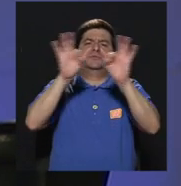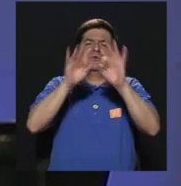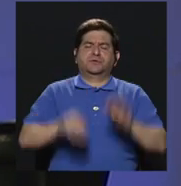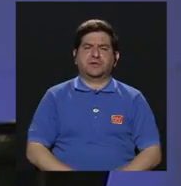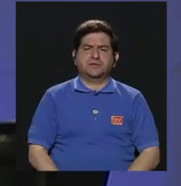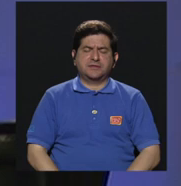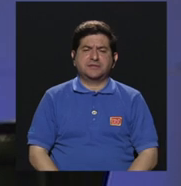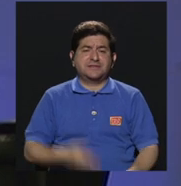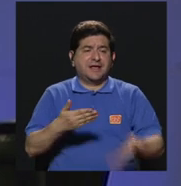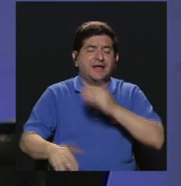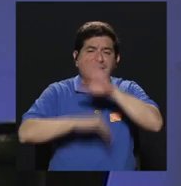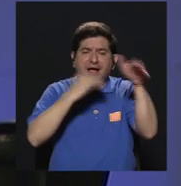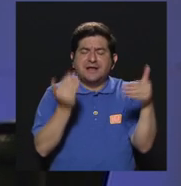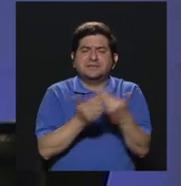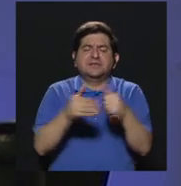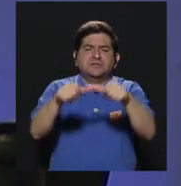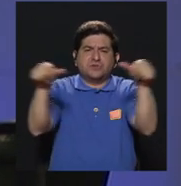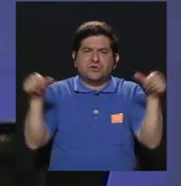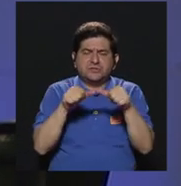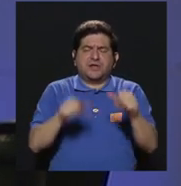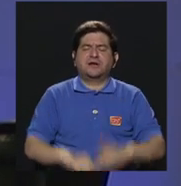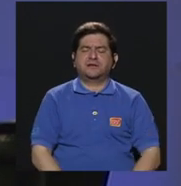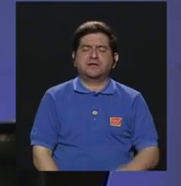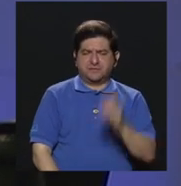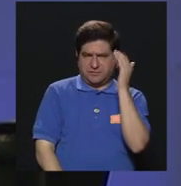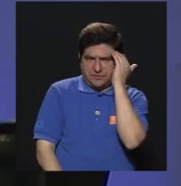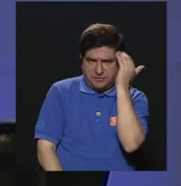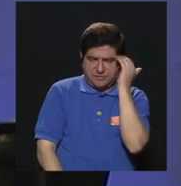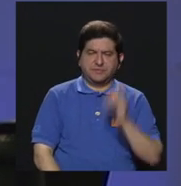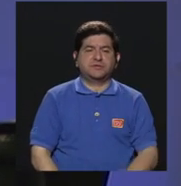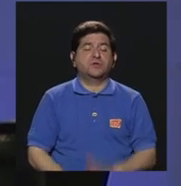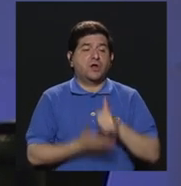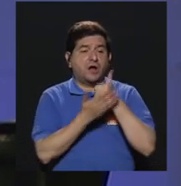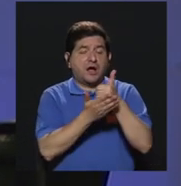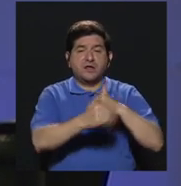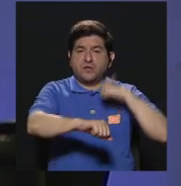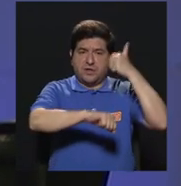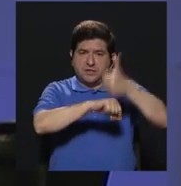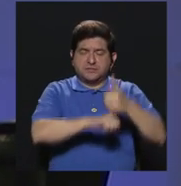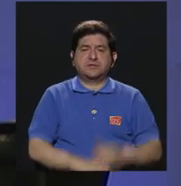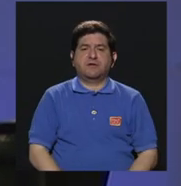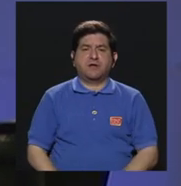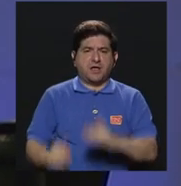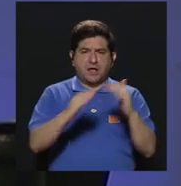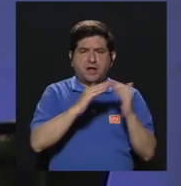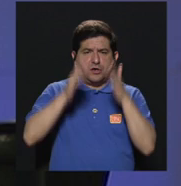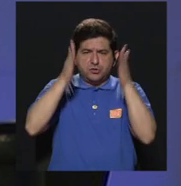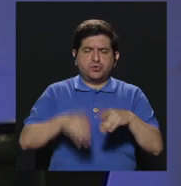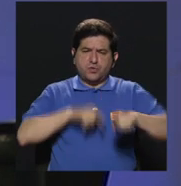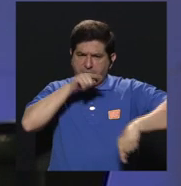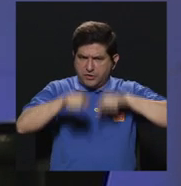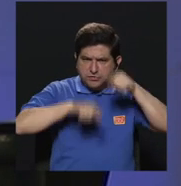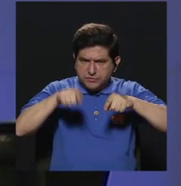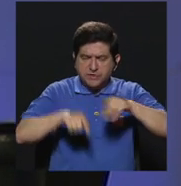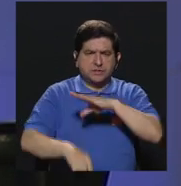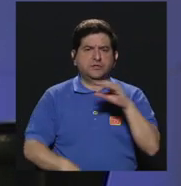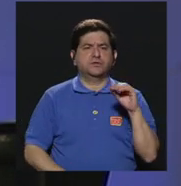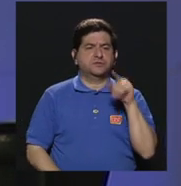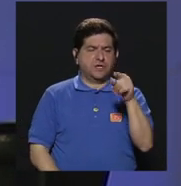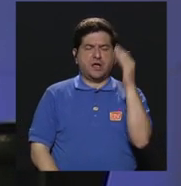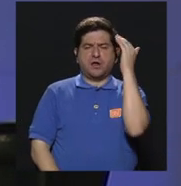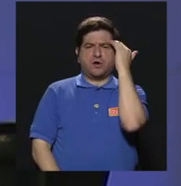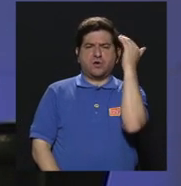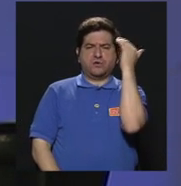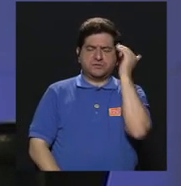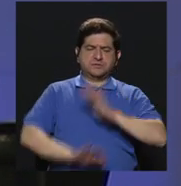en prácticamente todos los campos del saber. Han ayudado a forjar una ciudadanía crítica y han llegado a ser